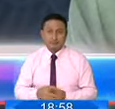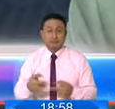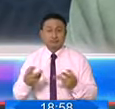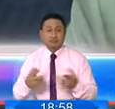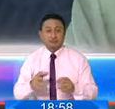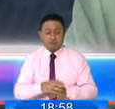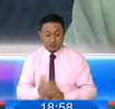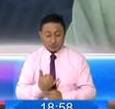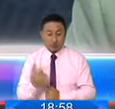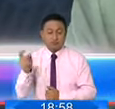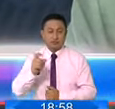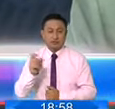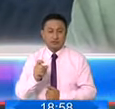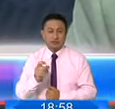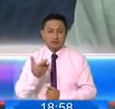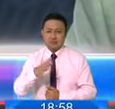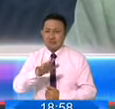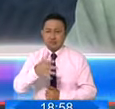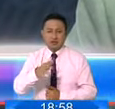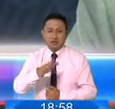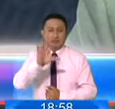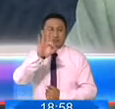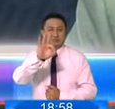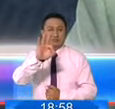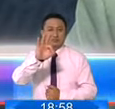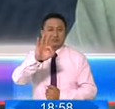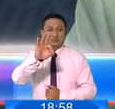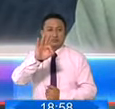se necesitan alrededor de